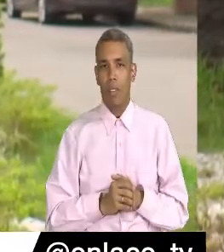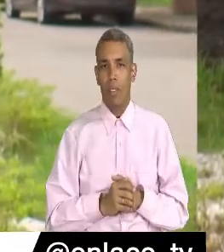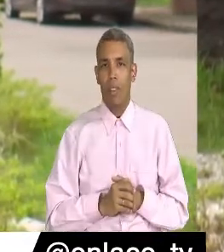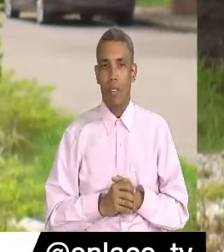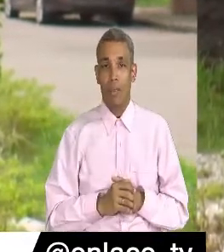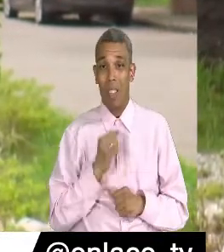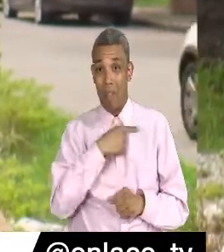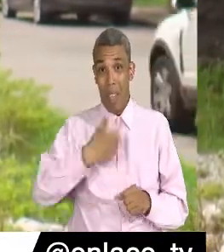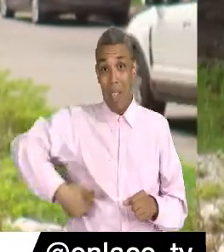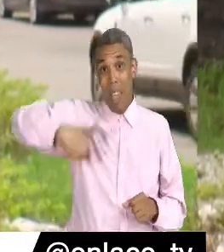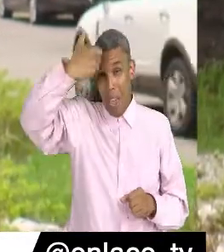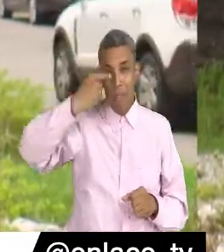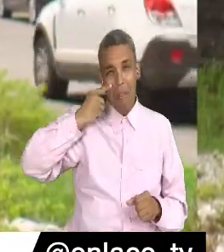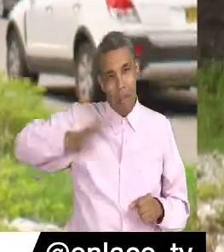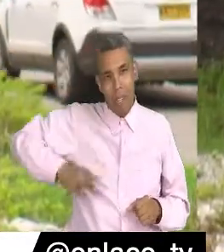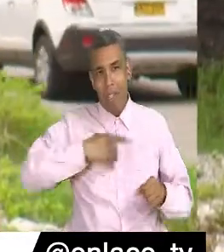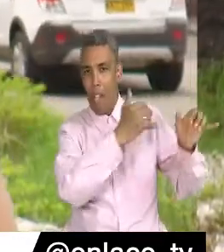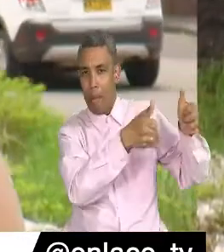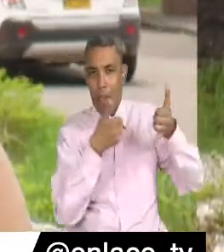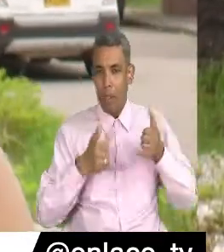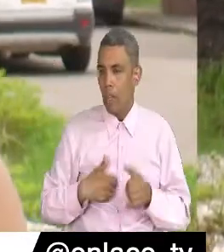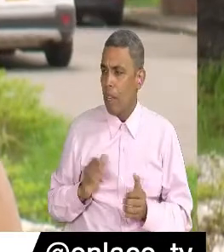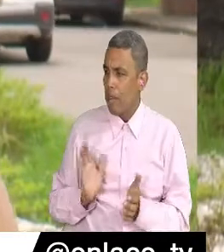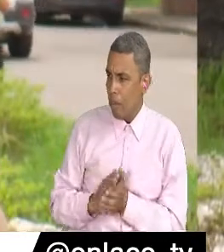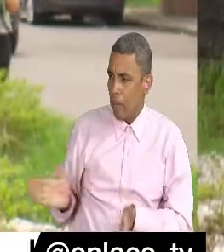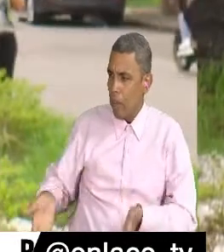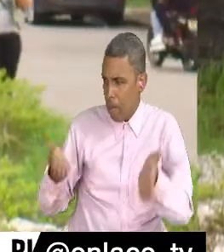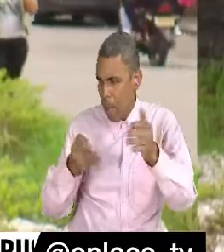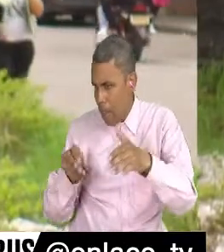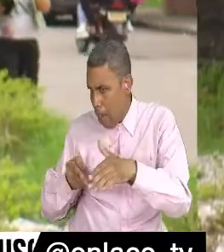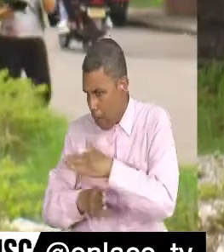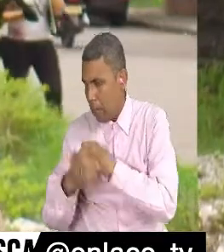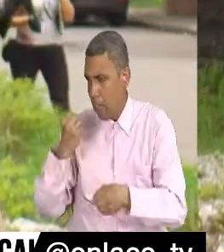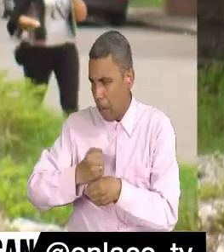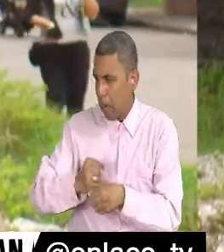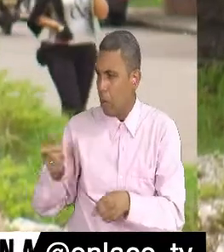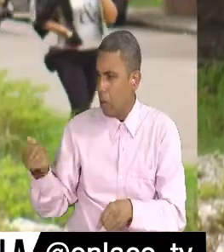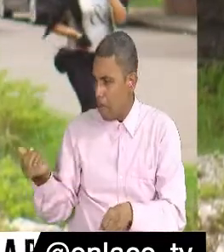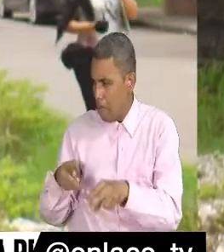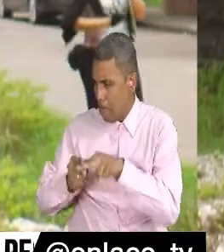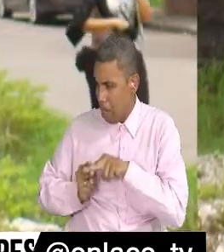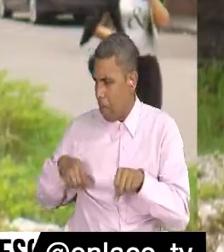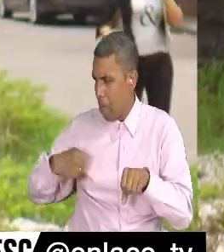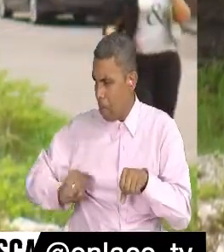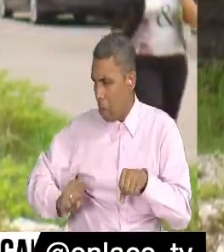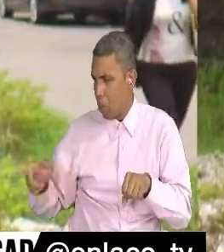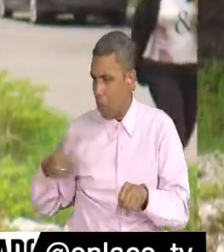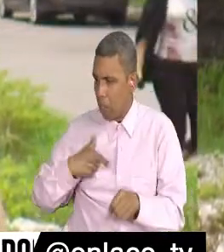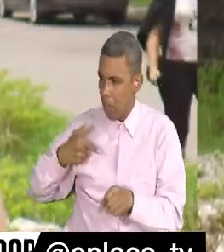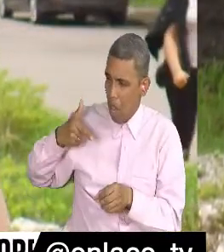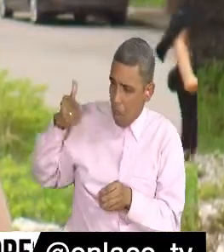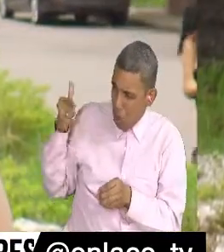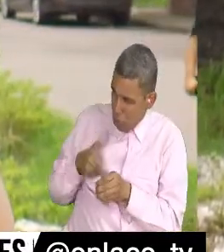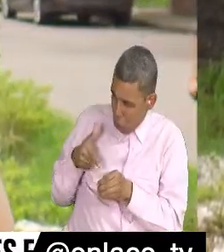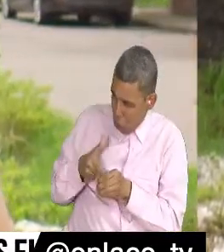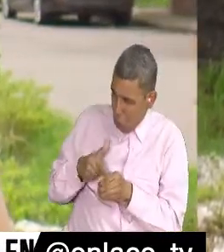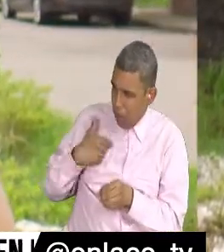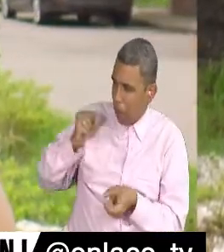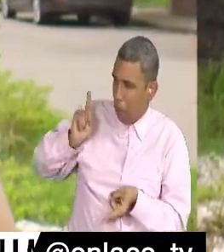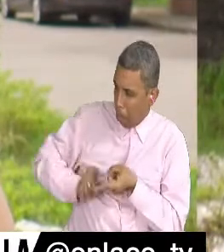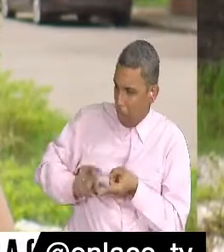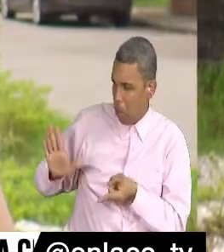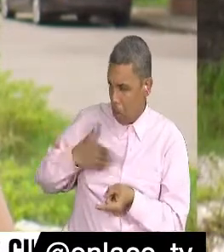dueño, era propietario del restaurante y la señora me dice que no, que... ¿Cómo así? ¿A usted también le robó la moto? Entonces yo le digo, sí, ¿cómo así